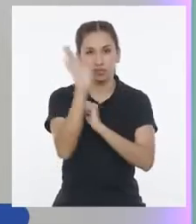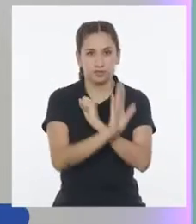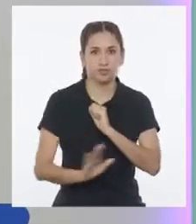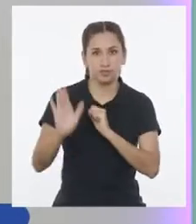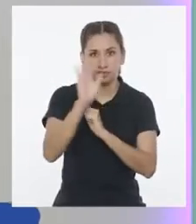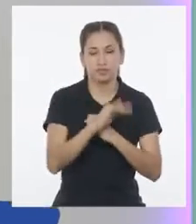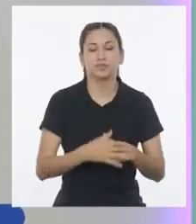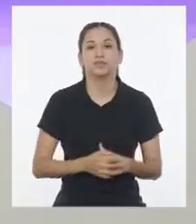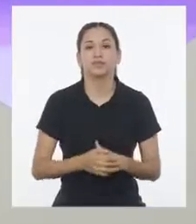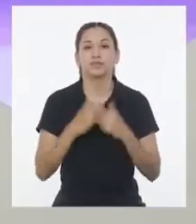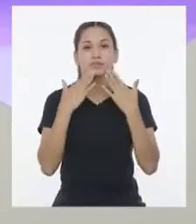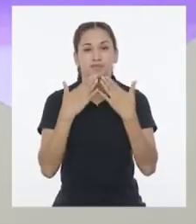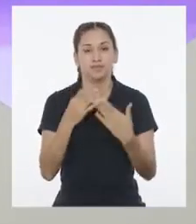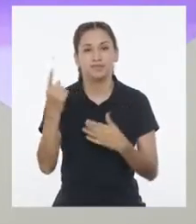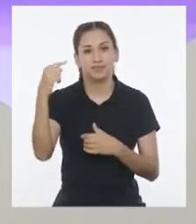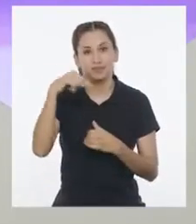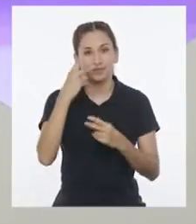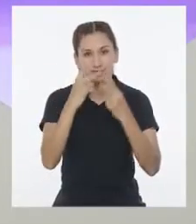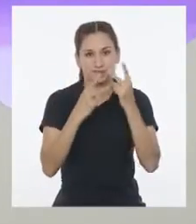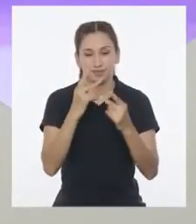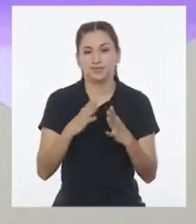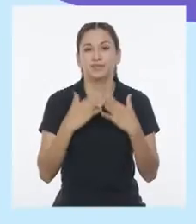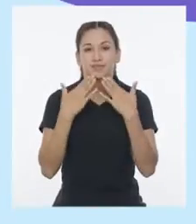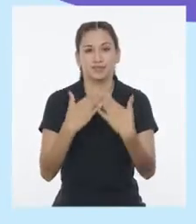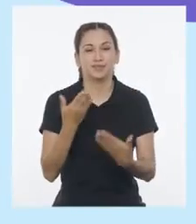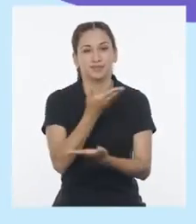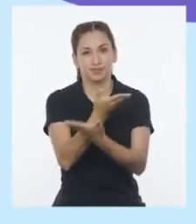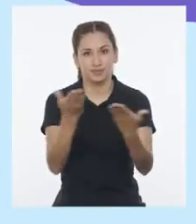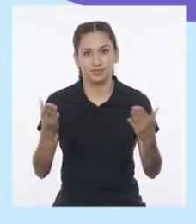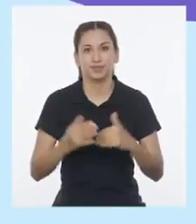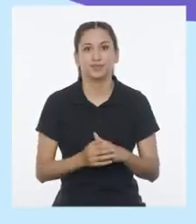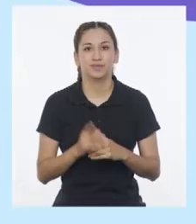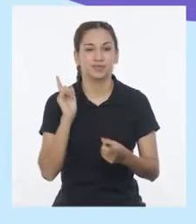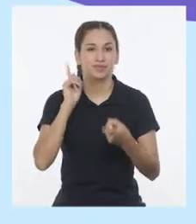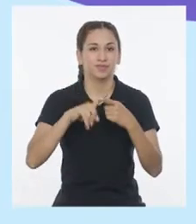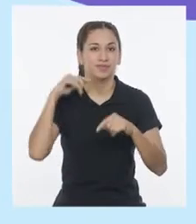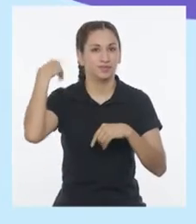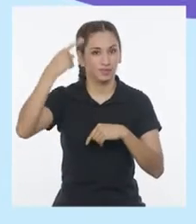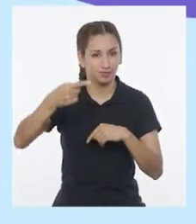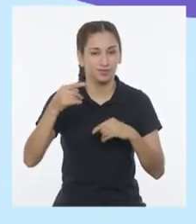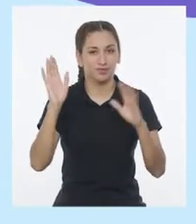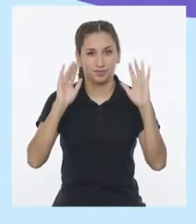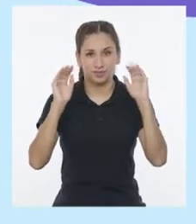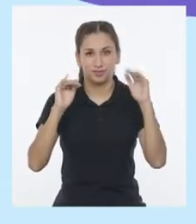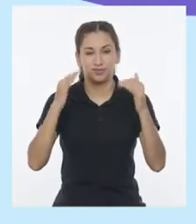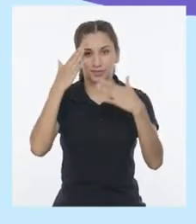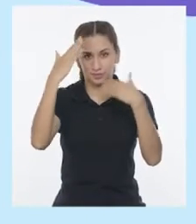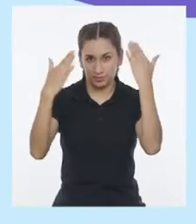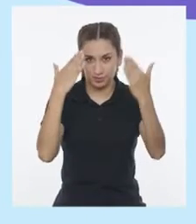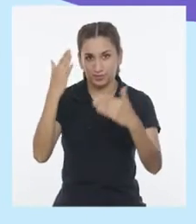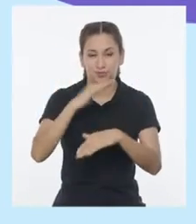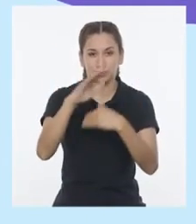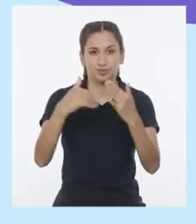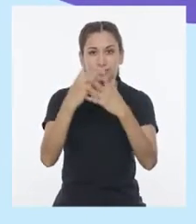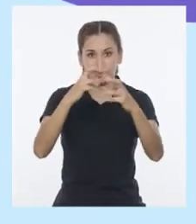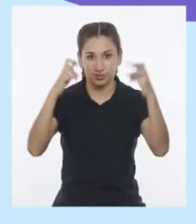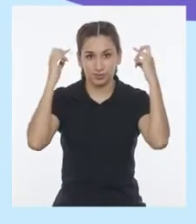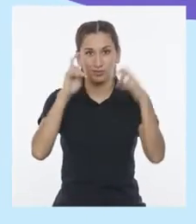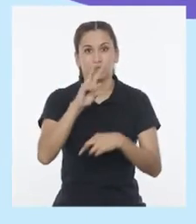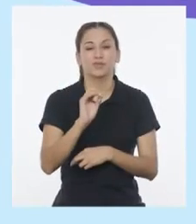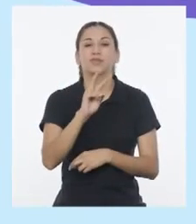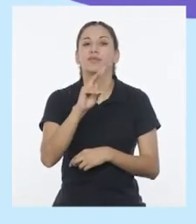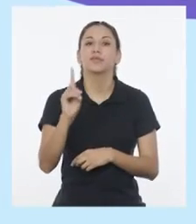sociedad más segura. Gracias por habernos visitado. Gracias a ustedes. Hasta pronto, Mario y Romina. Saludos a toda la